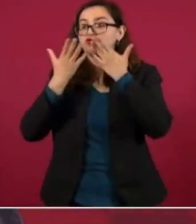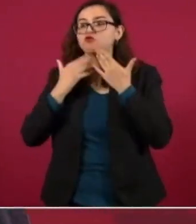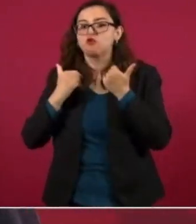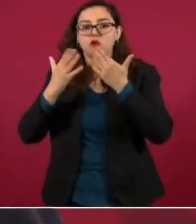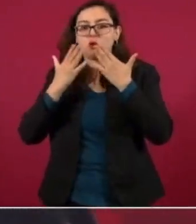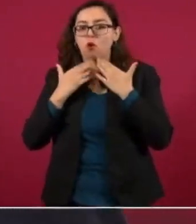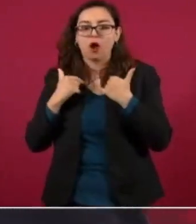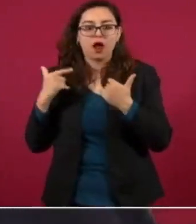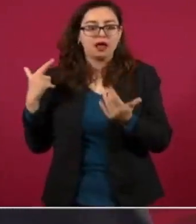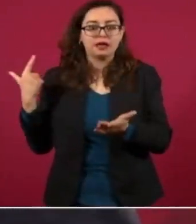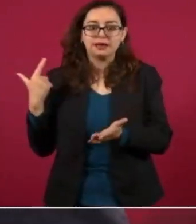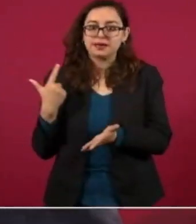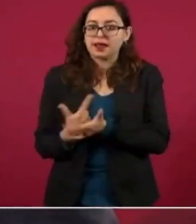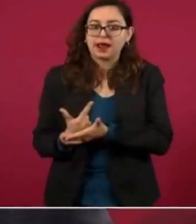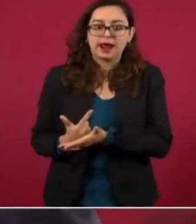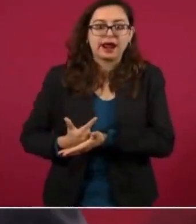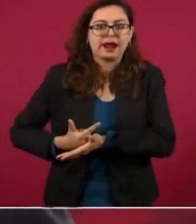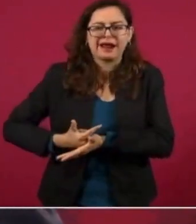tan